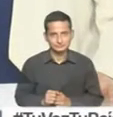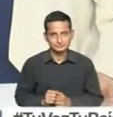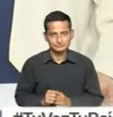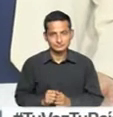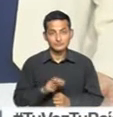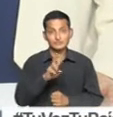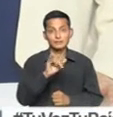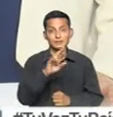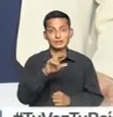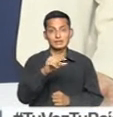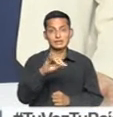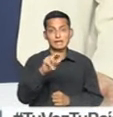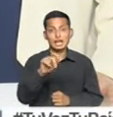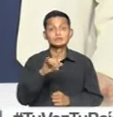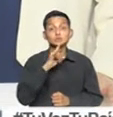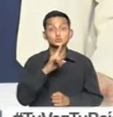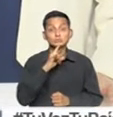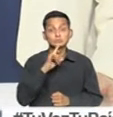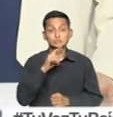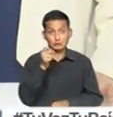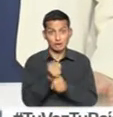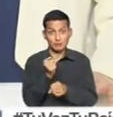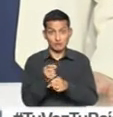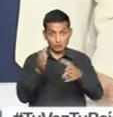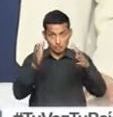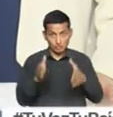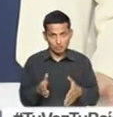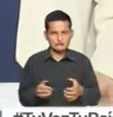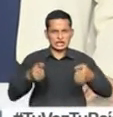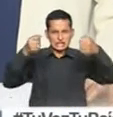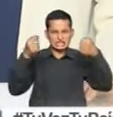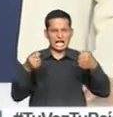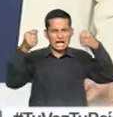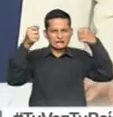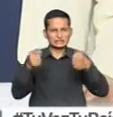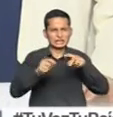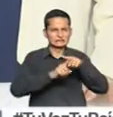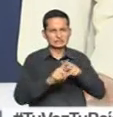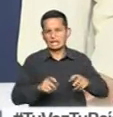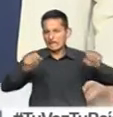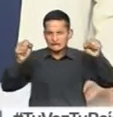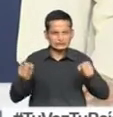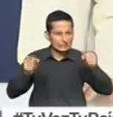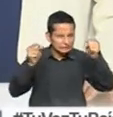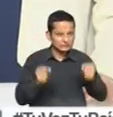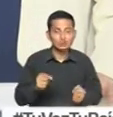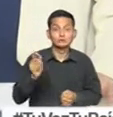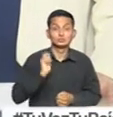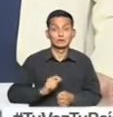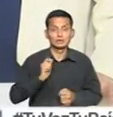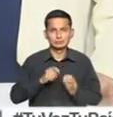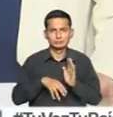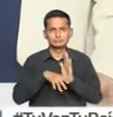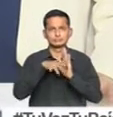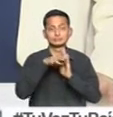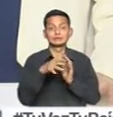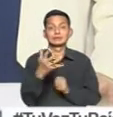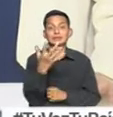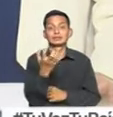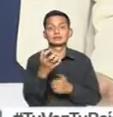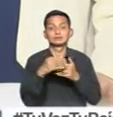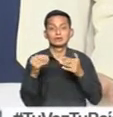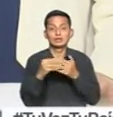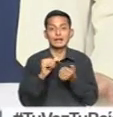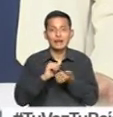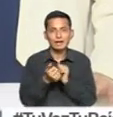En Virginia, Estados Unidos, miles de trabajadores salieron a las calles para exigir un aumento salarial de $15 por